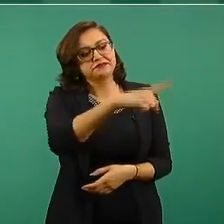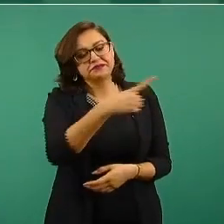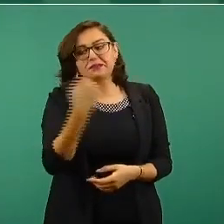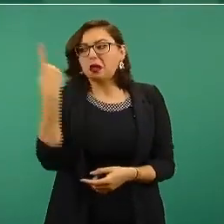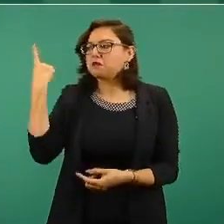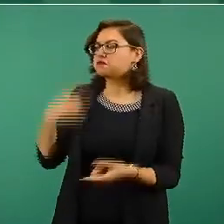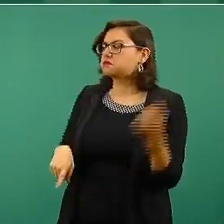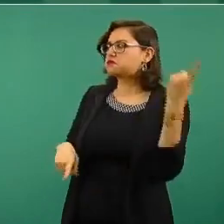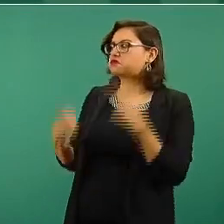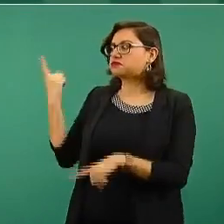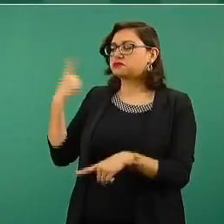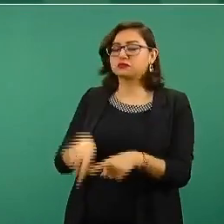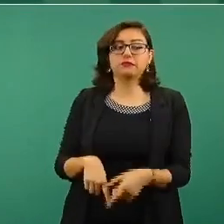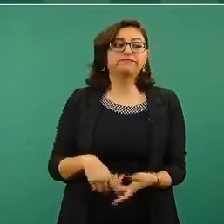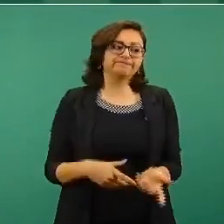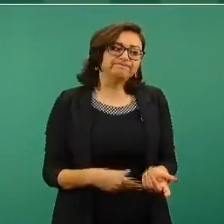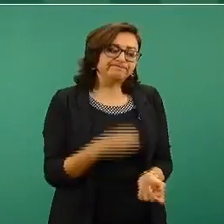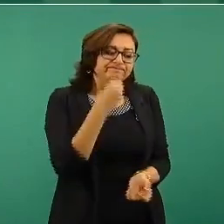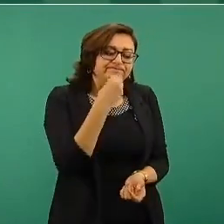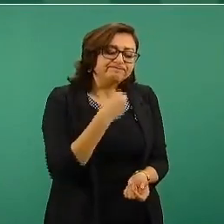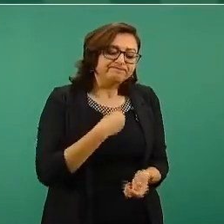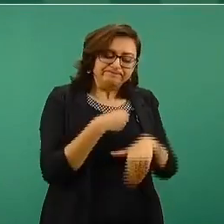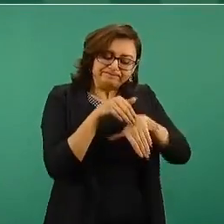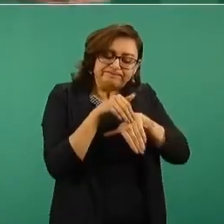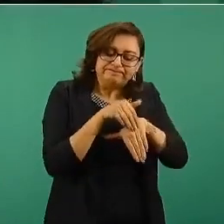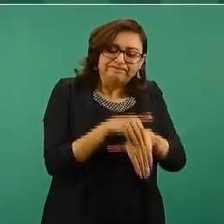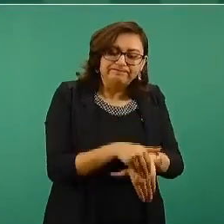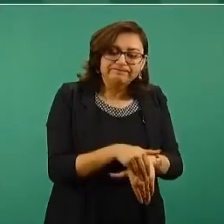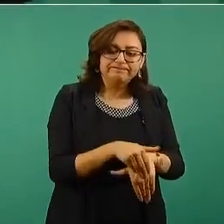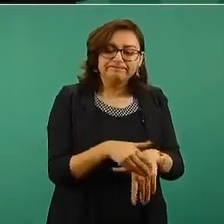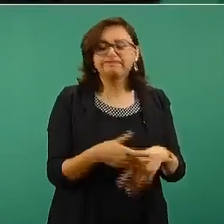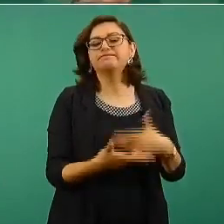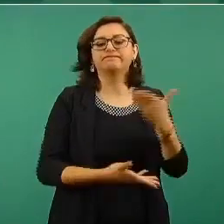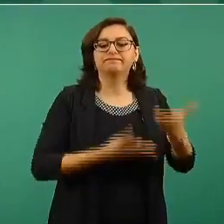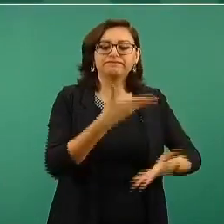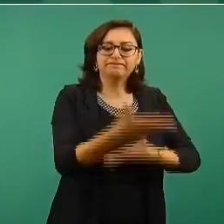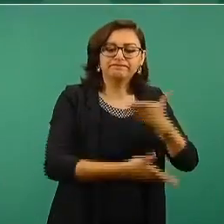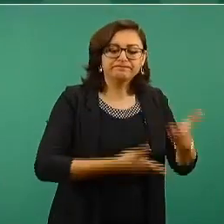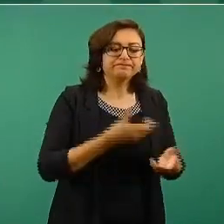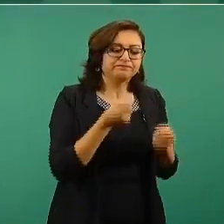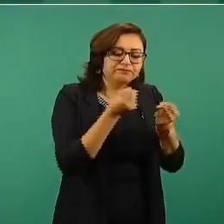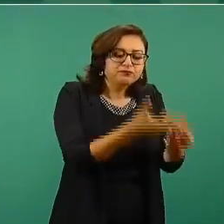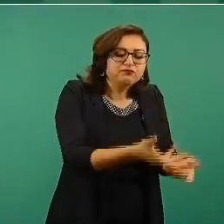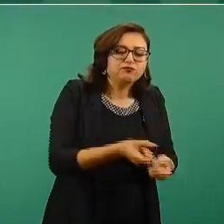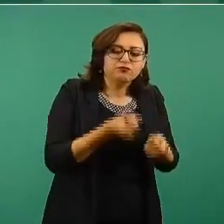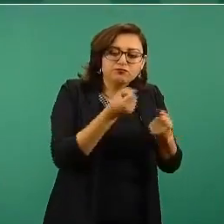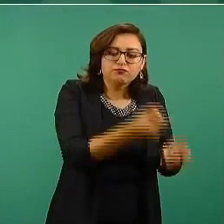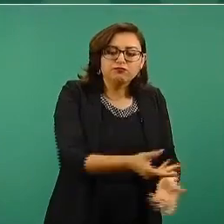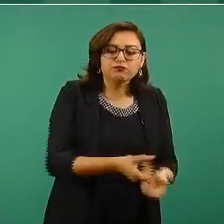tiene que actuar como empleado de los oligarcas.